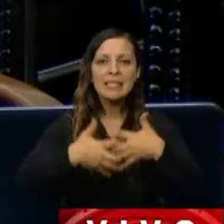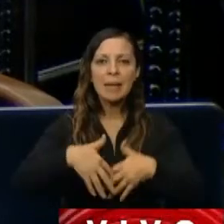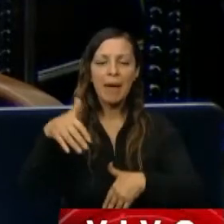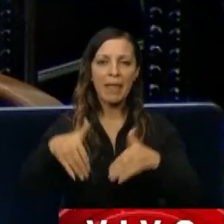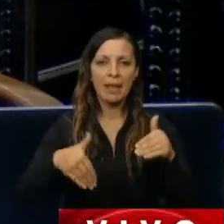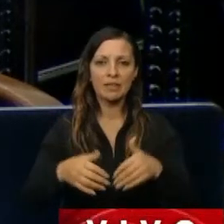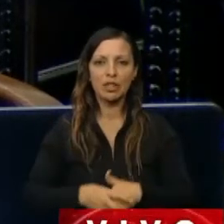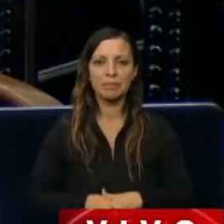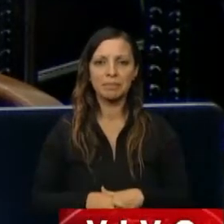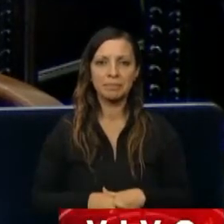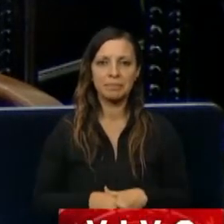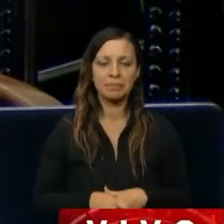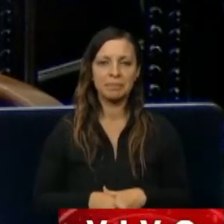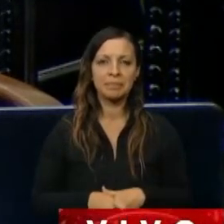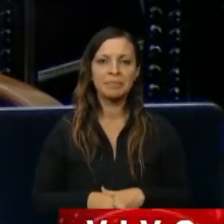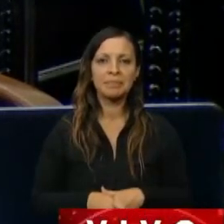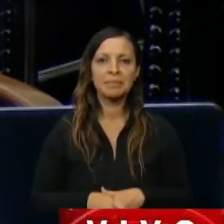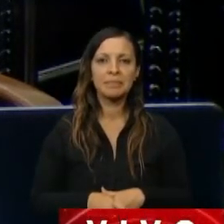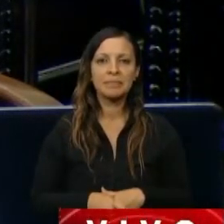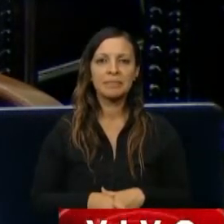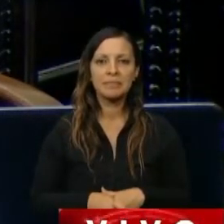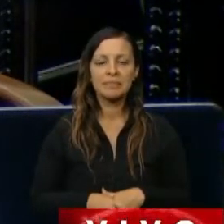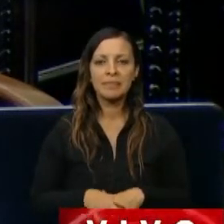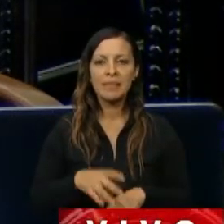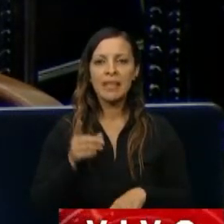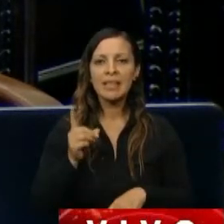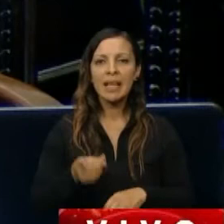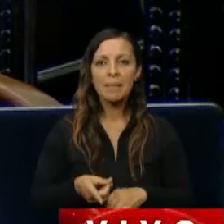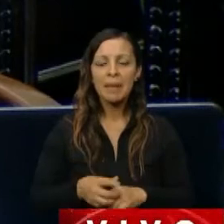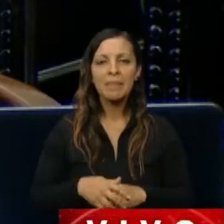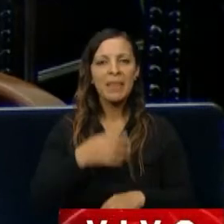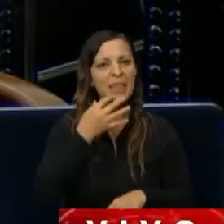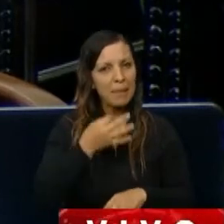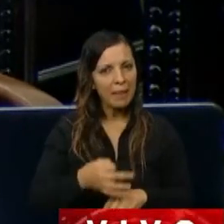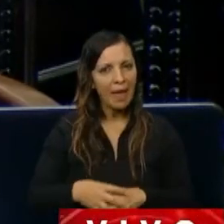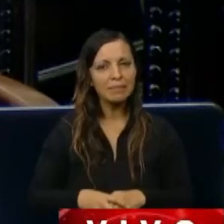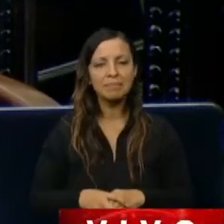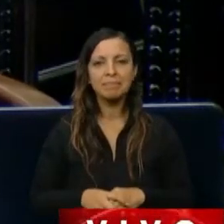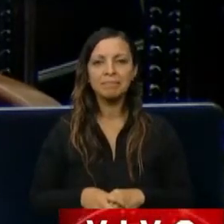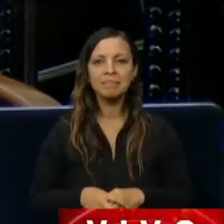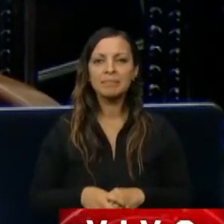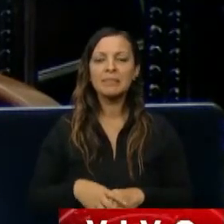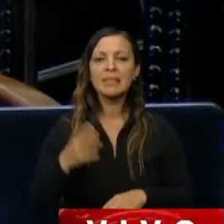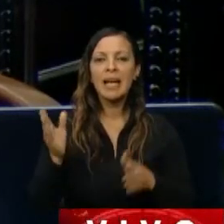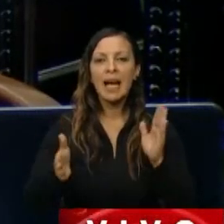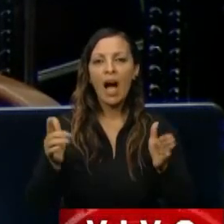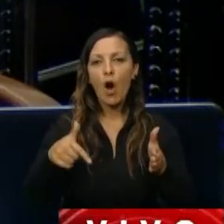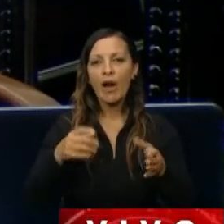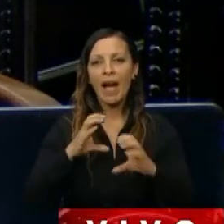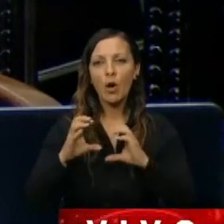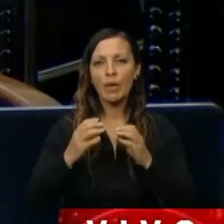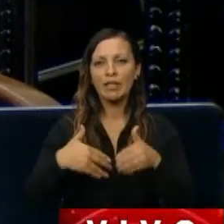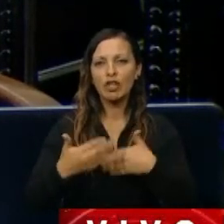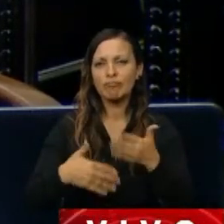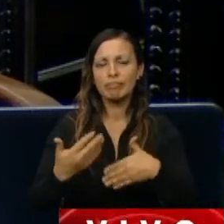sistema de votación, y realmente en la era de las